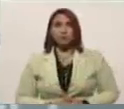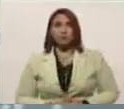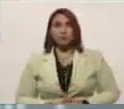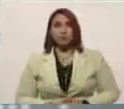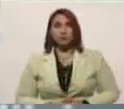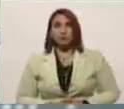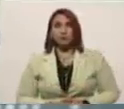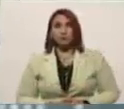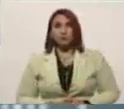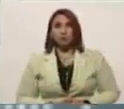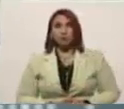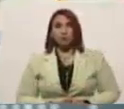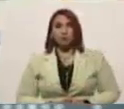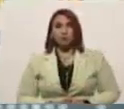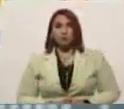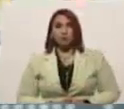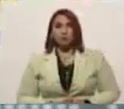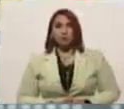encomendadas.